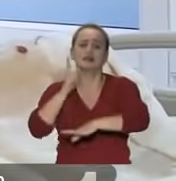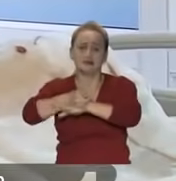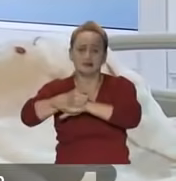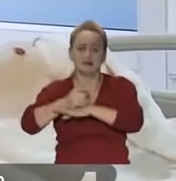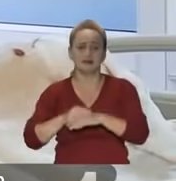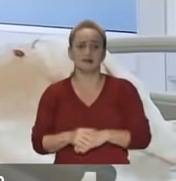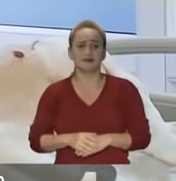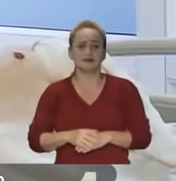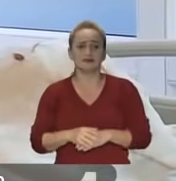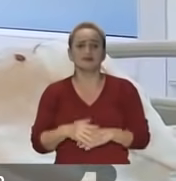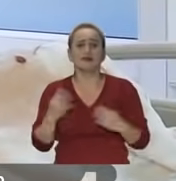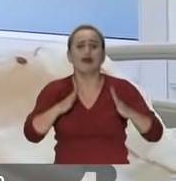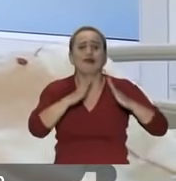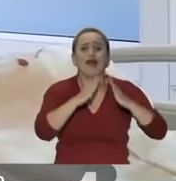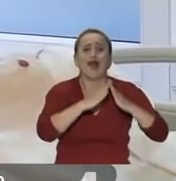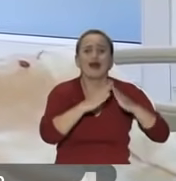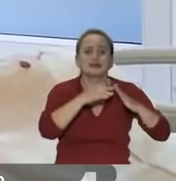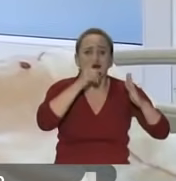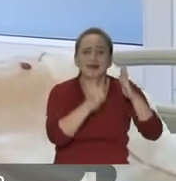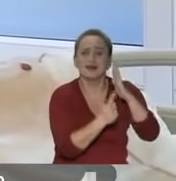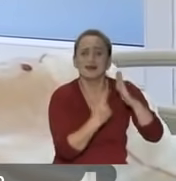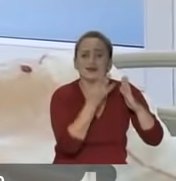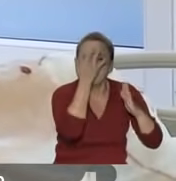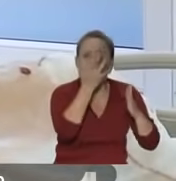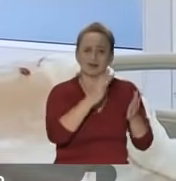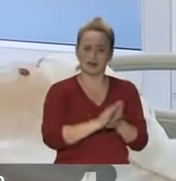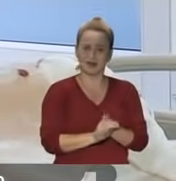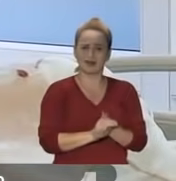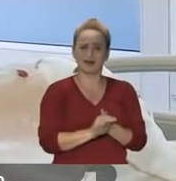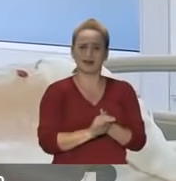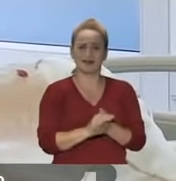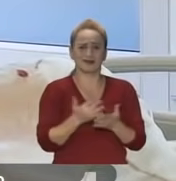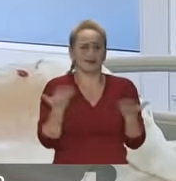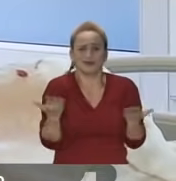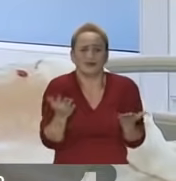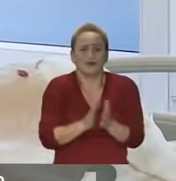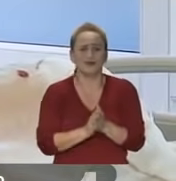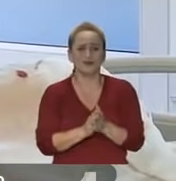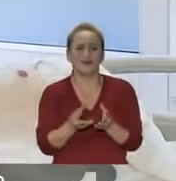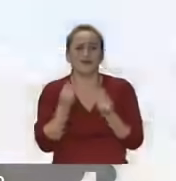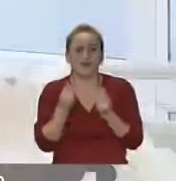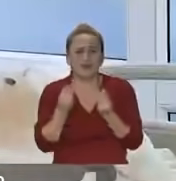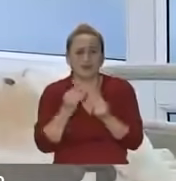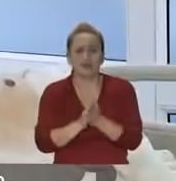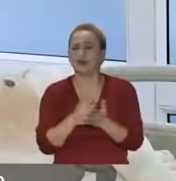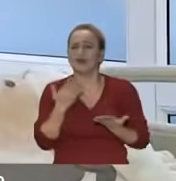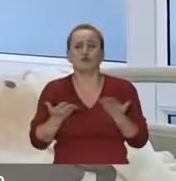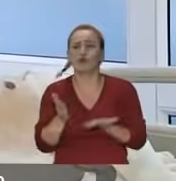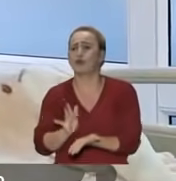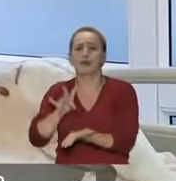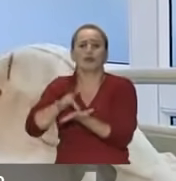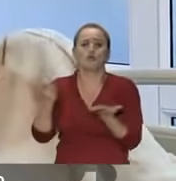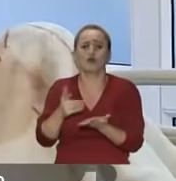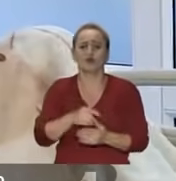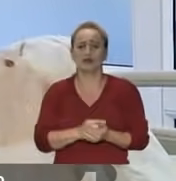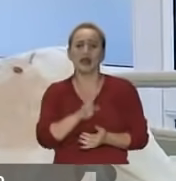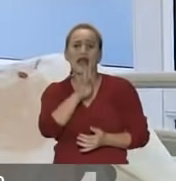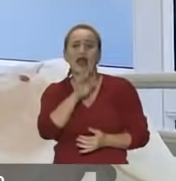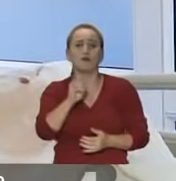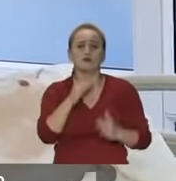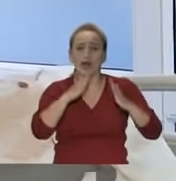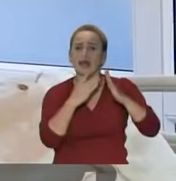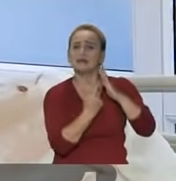qué está en la casa? Yo no lo quiero ver y tampoco tengo dónde irme. Él no merece estar en mi